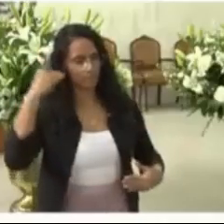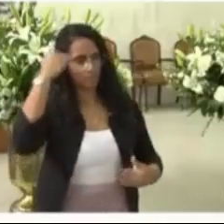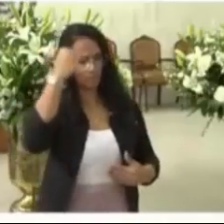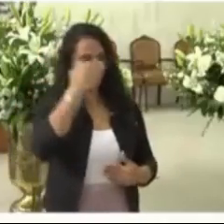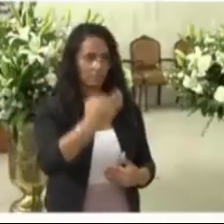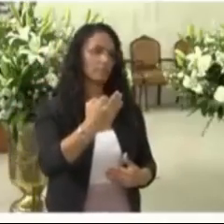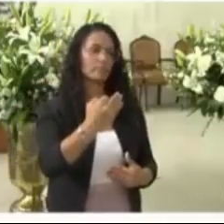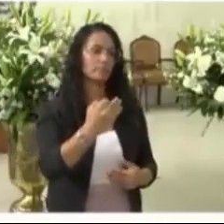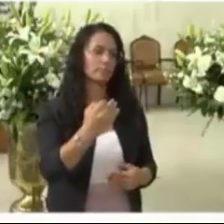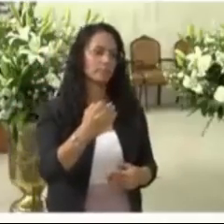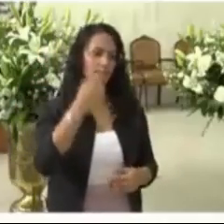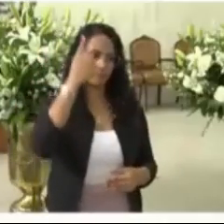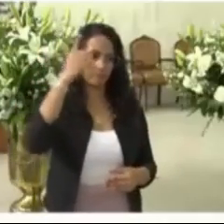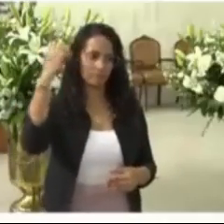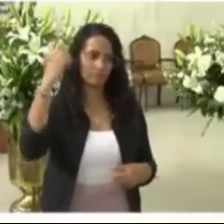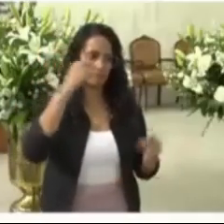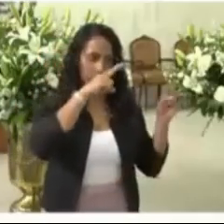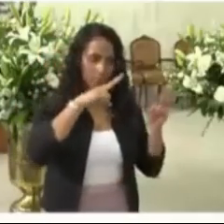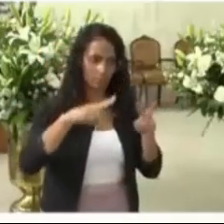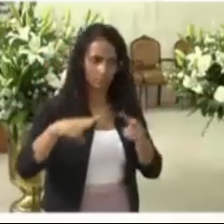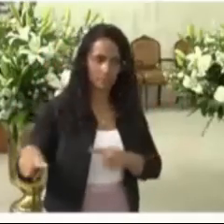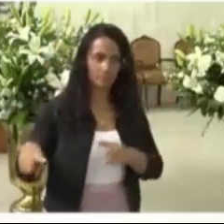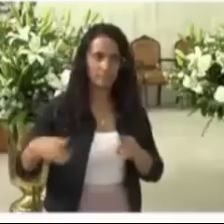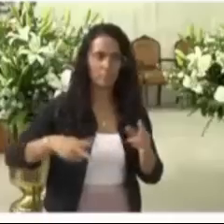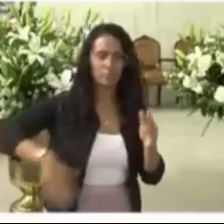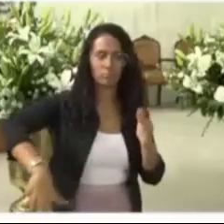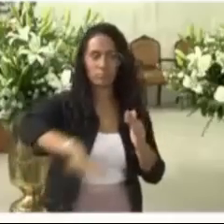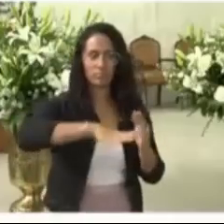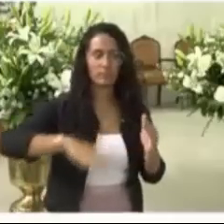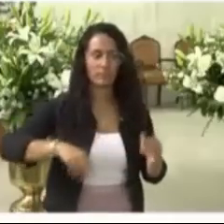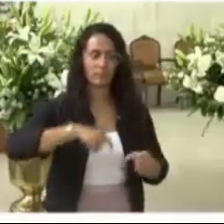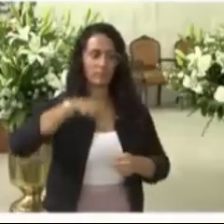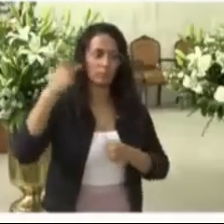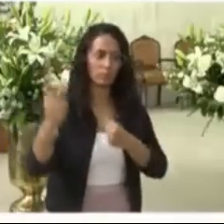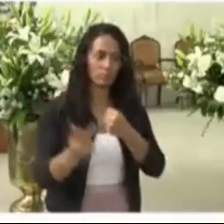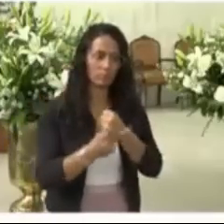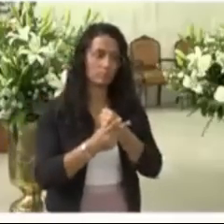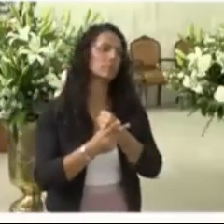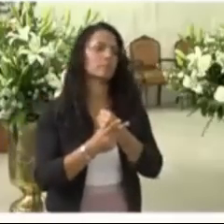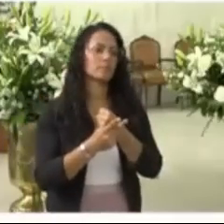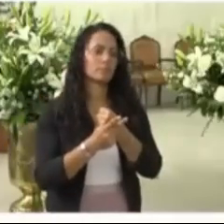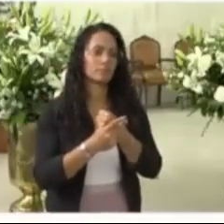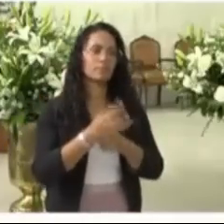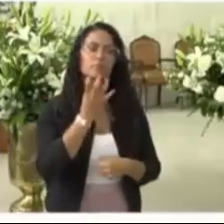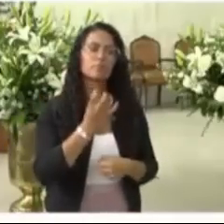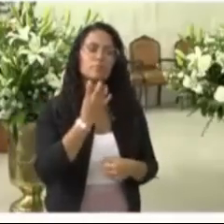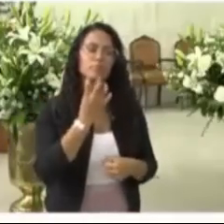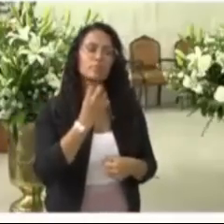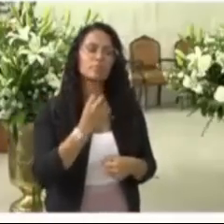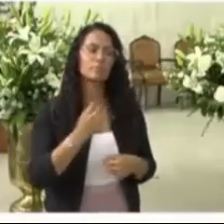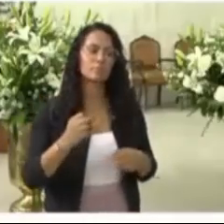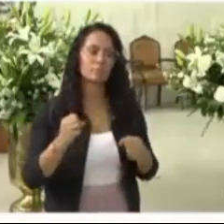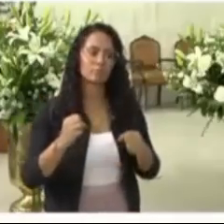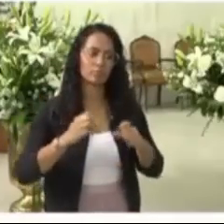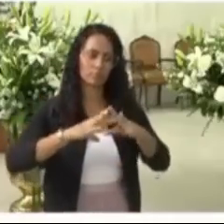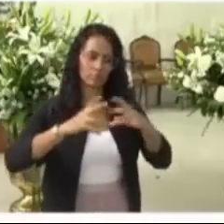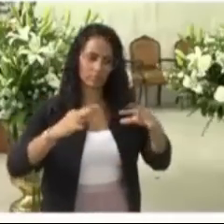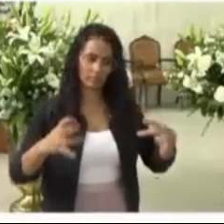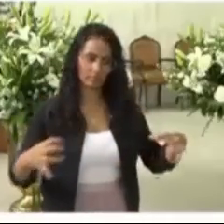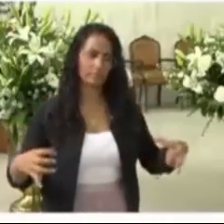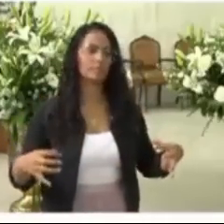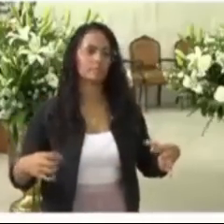toda Judá. Y estando en aquella gran asamblea, gran reunión,